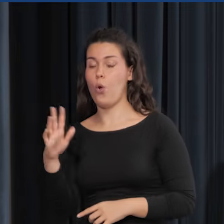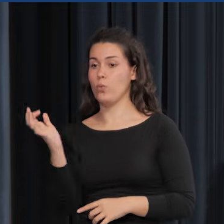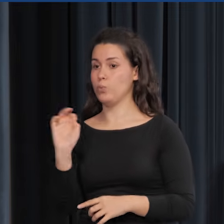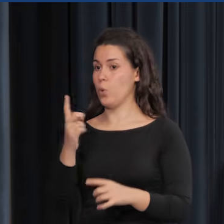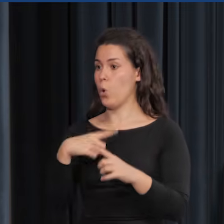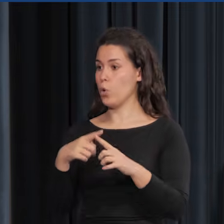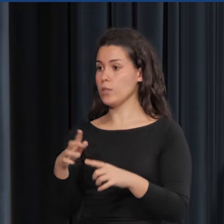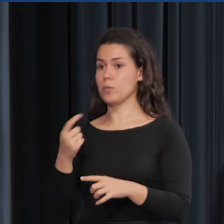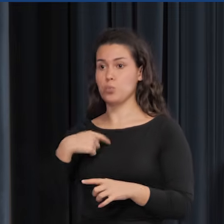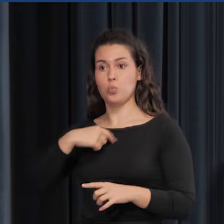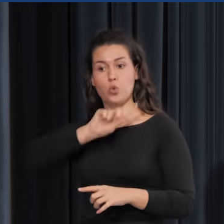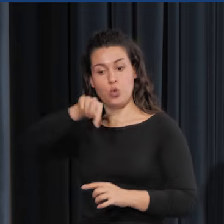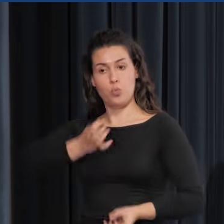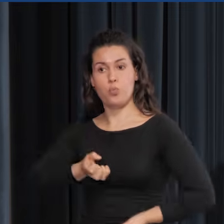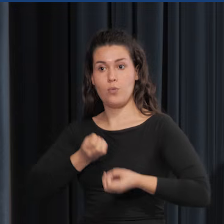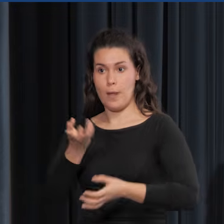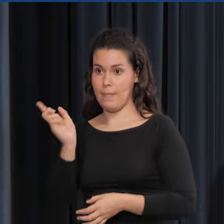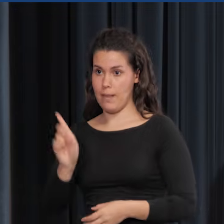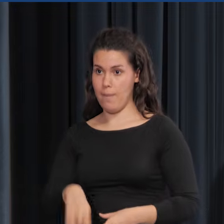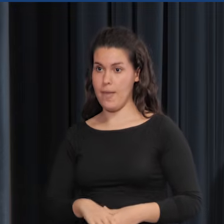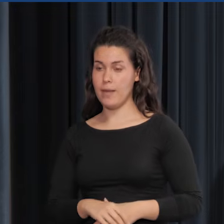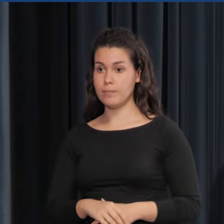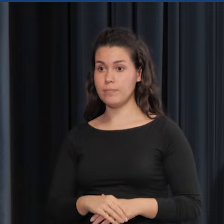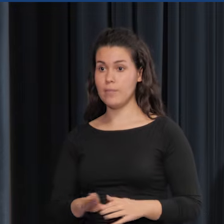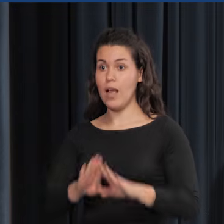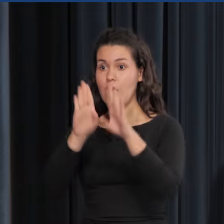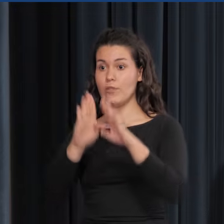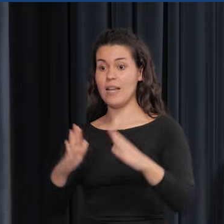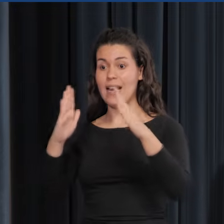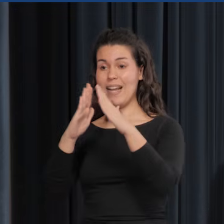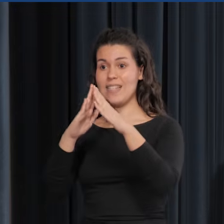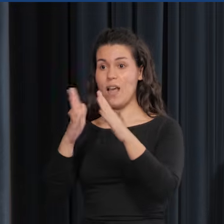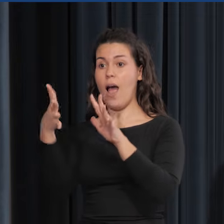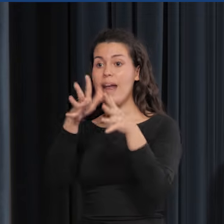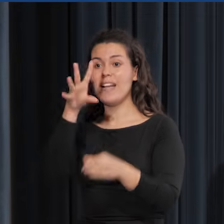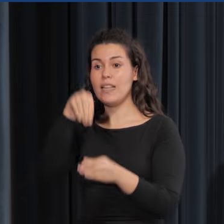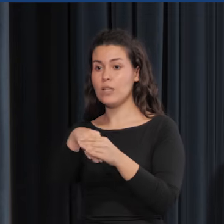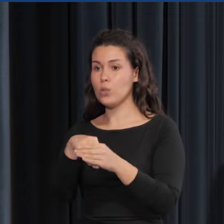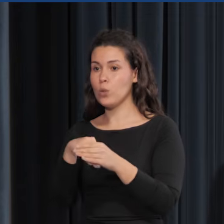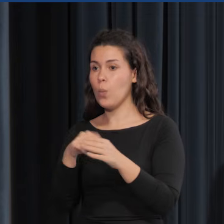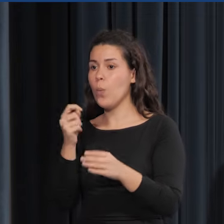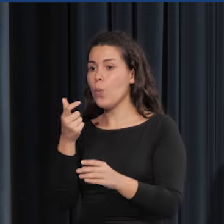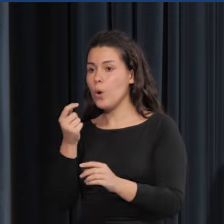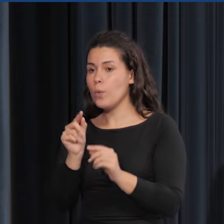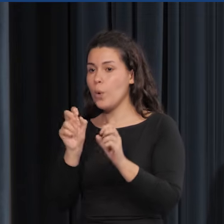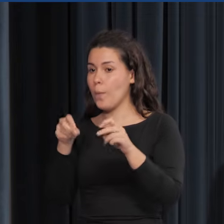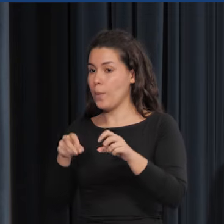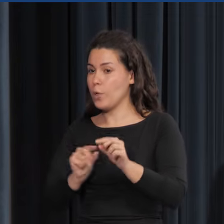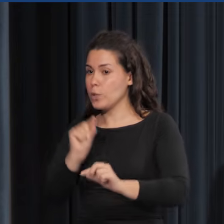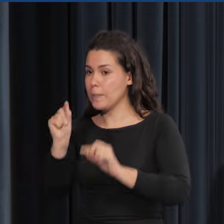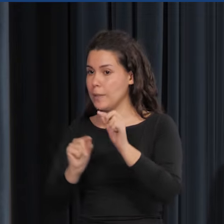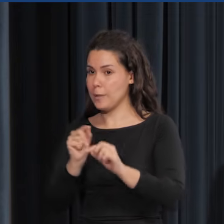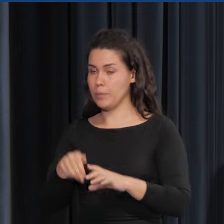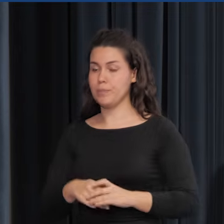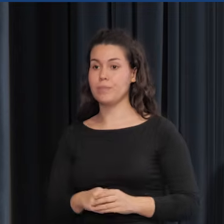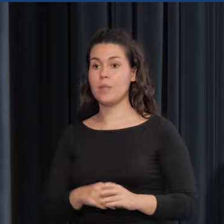de aerosoles. Entonces todo esto va a hacer que el aire del interior pues, se vaya contaminando. Lo que ha hecho la normativa es, por ejemplo,